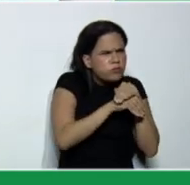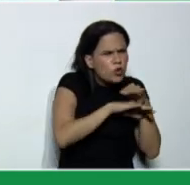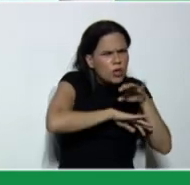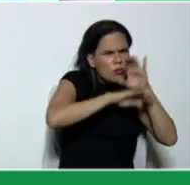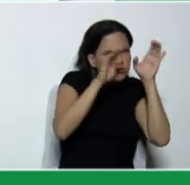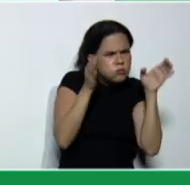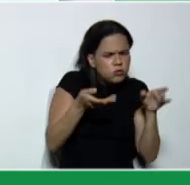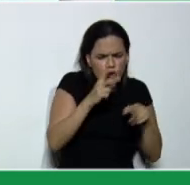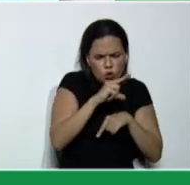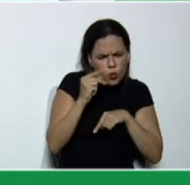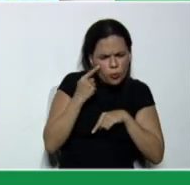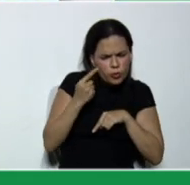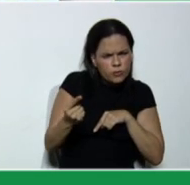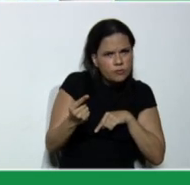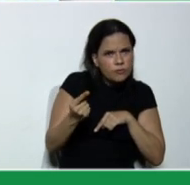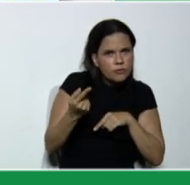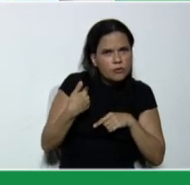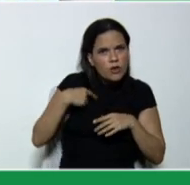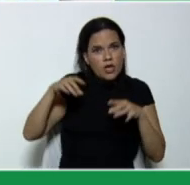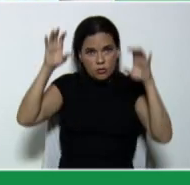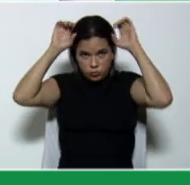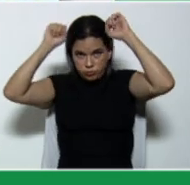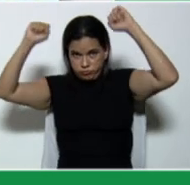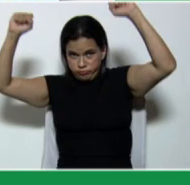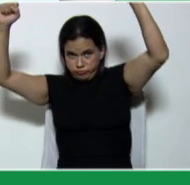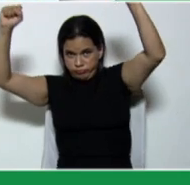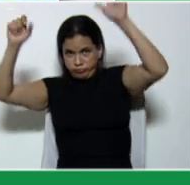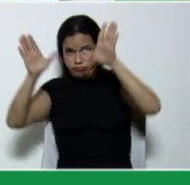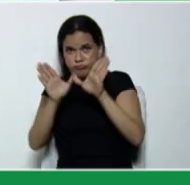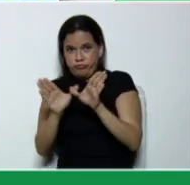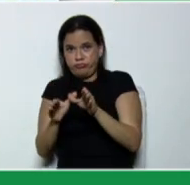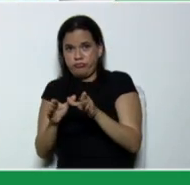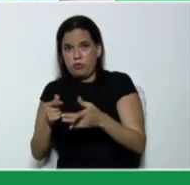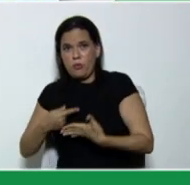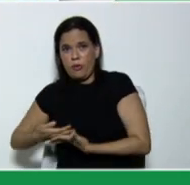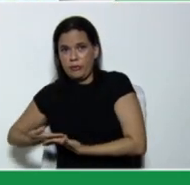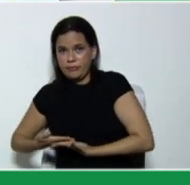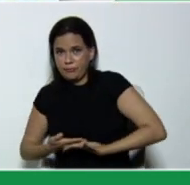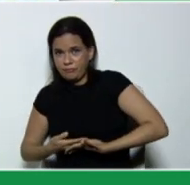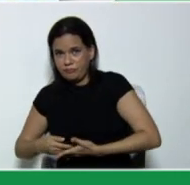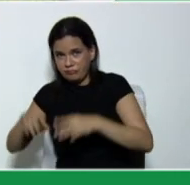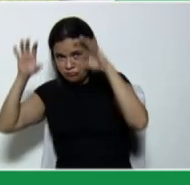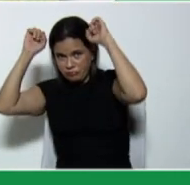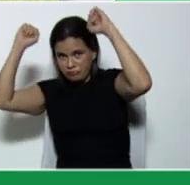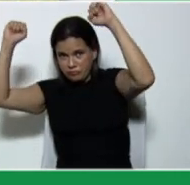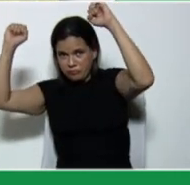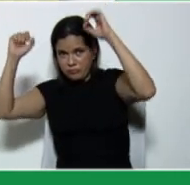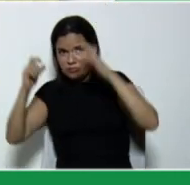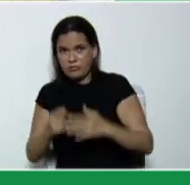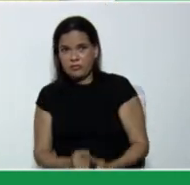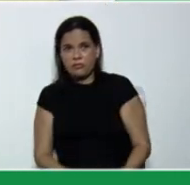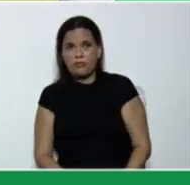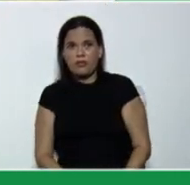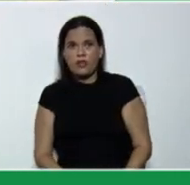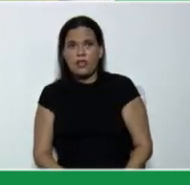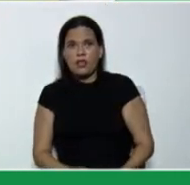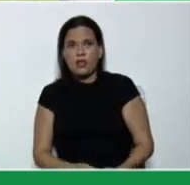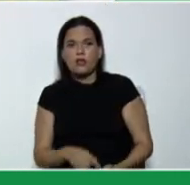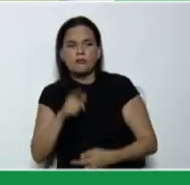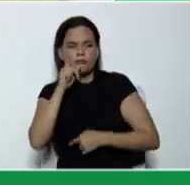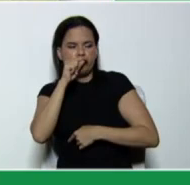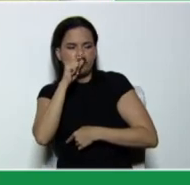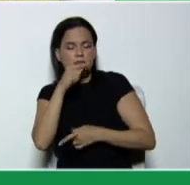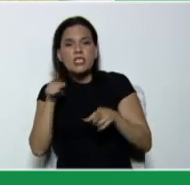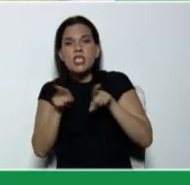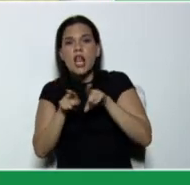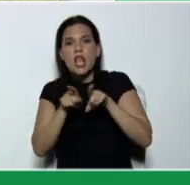los fogotes que no se lava. Mariposa tuvo un terner. Y los